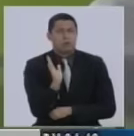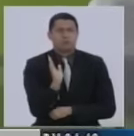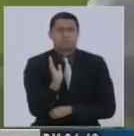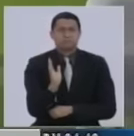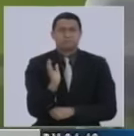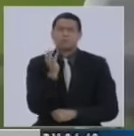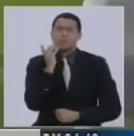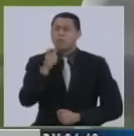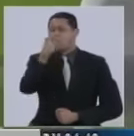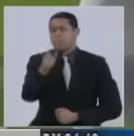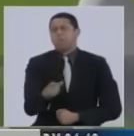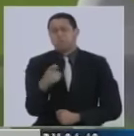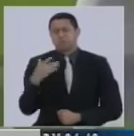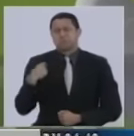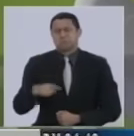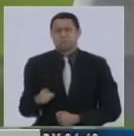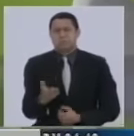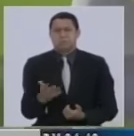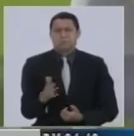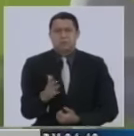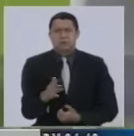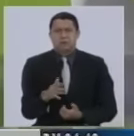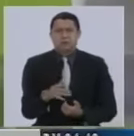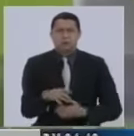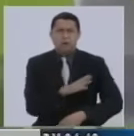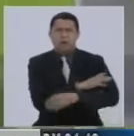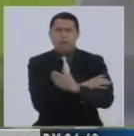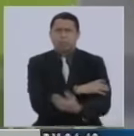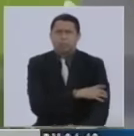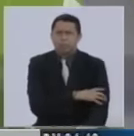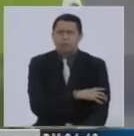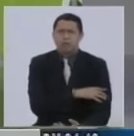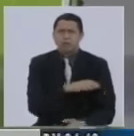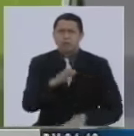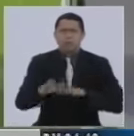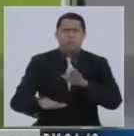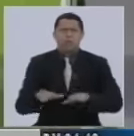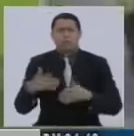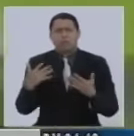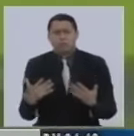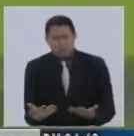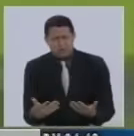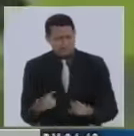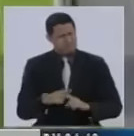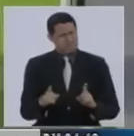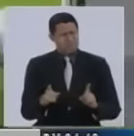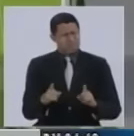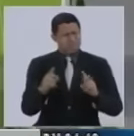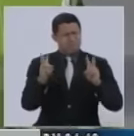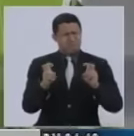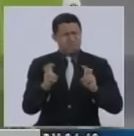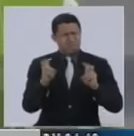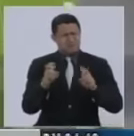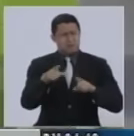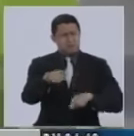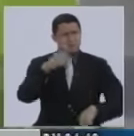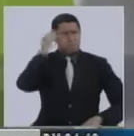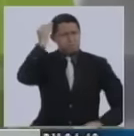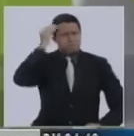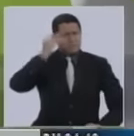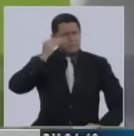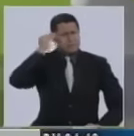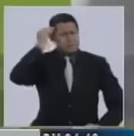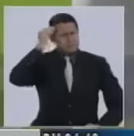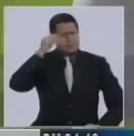es decir una persona puede tener una debilidad en un brazo una pierna por muchas causas Pero quizás Lo importante es que el individuo Piense